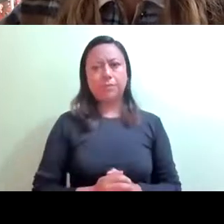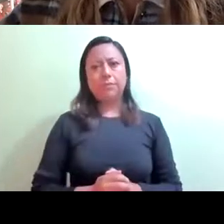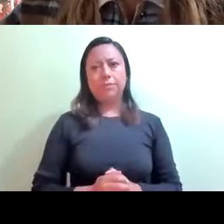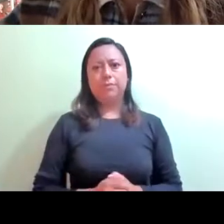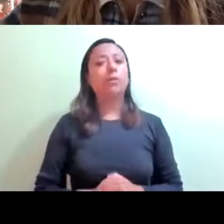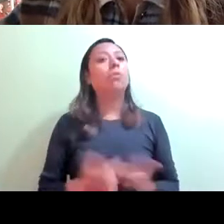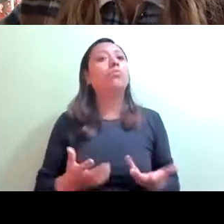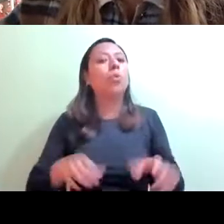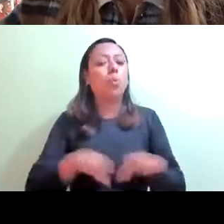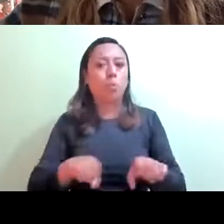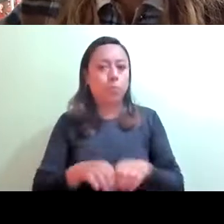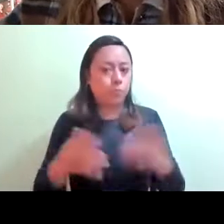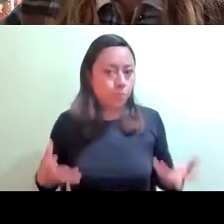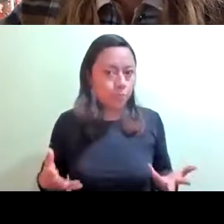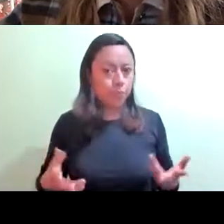Cada vez hay más pobres,